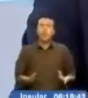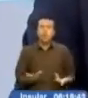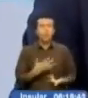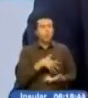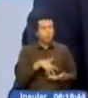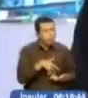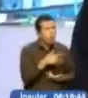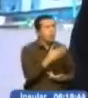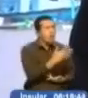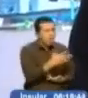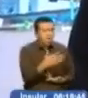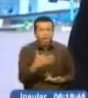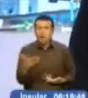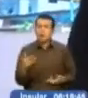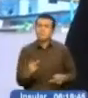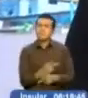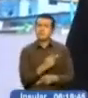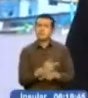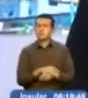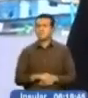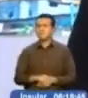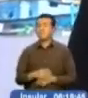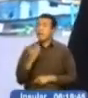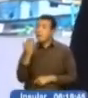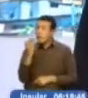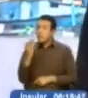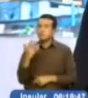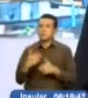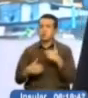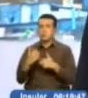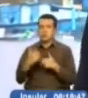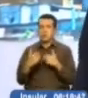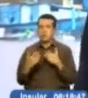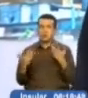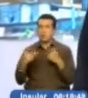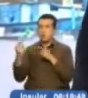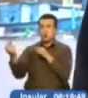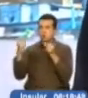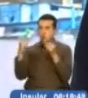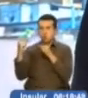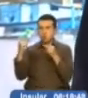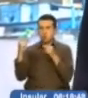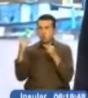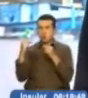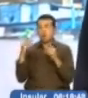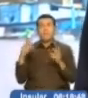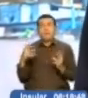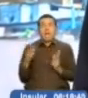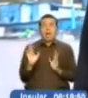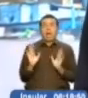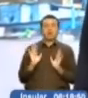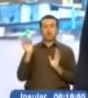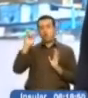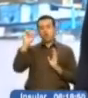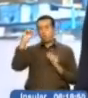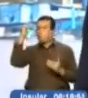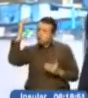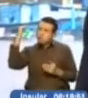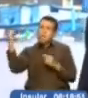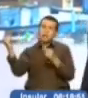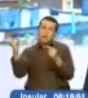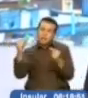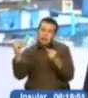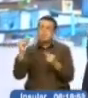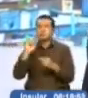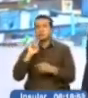Es que ahí está el problema. Por eso es que es importante, como digo, no espantarnos de la confrontación, porque la política inevitable, más o menos, cuando la política se vuelve más política en